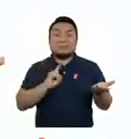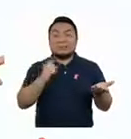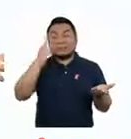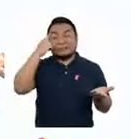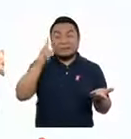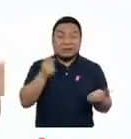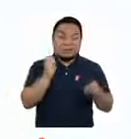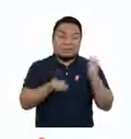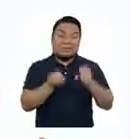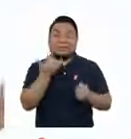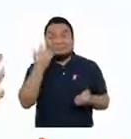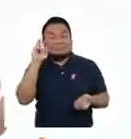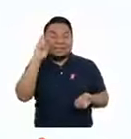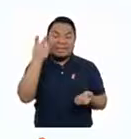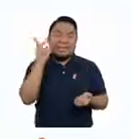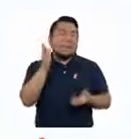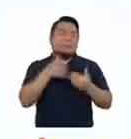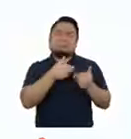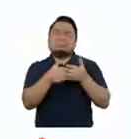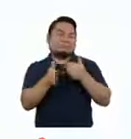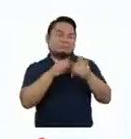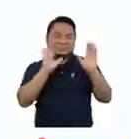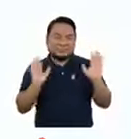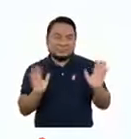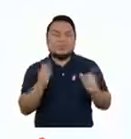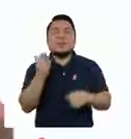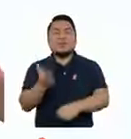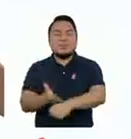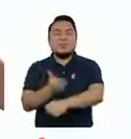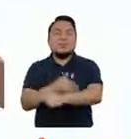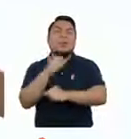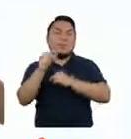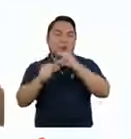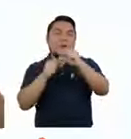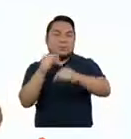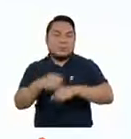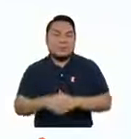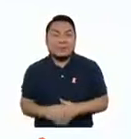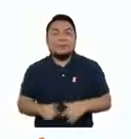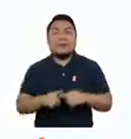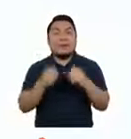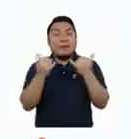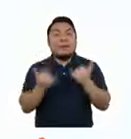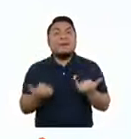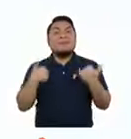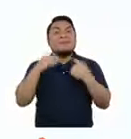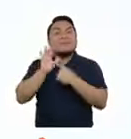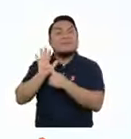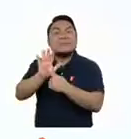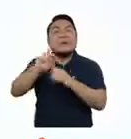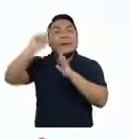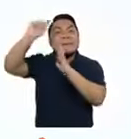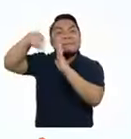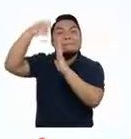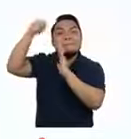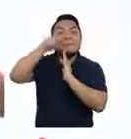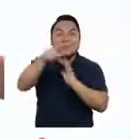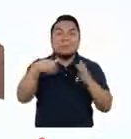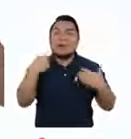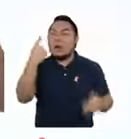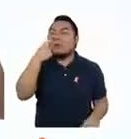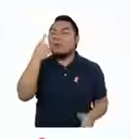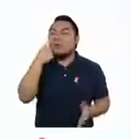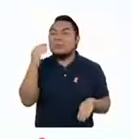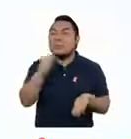a la primera, no importa, poco a poco. Pero ahora les voy a mostrar un video para que puedan